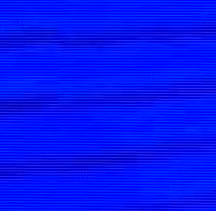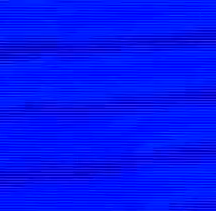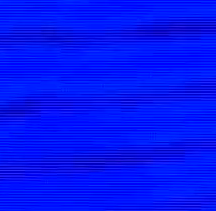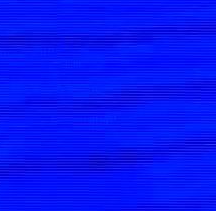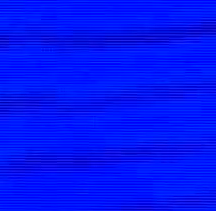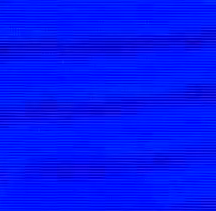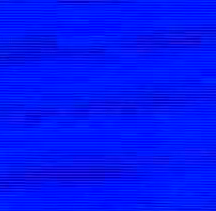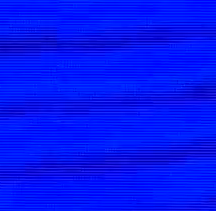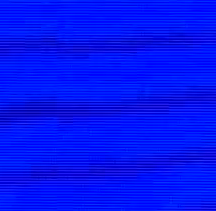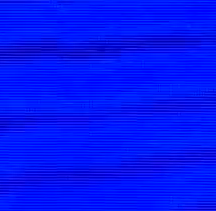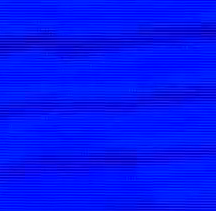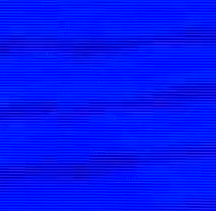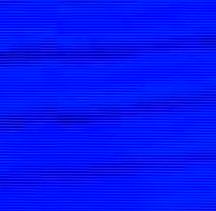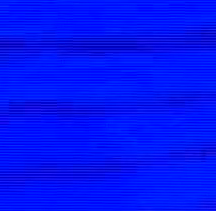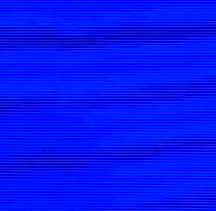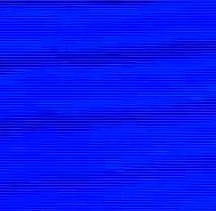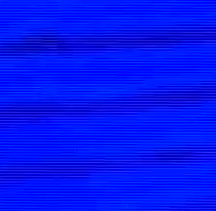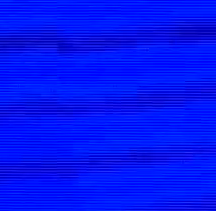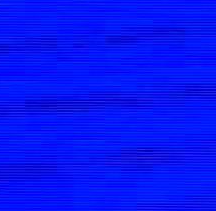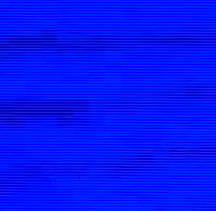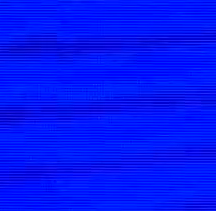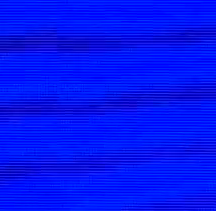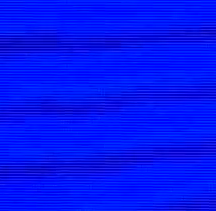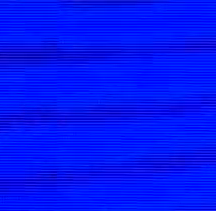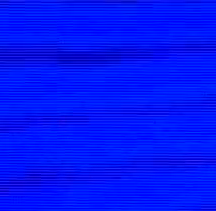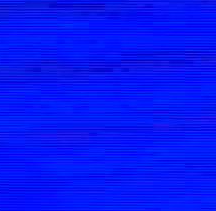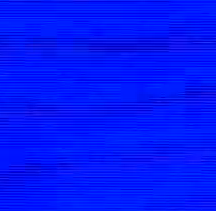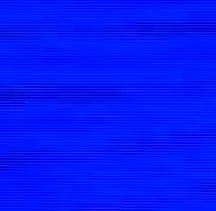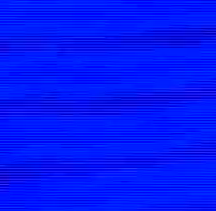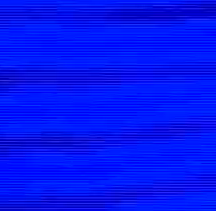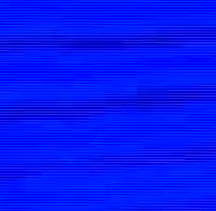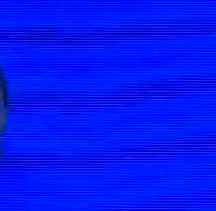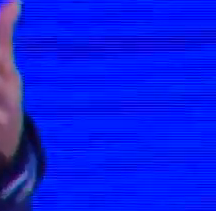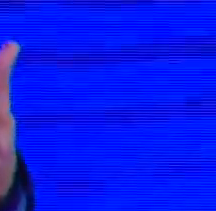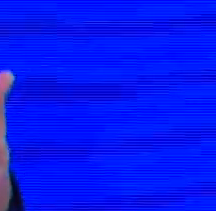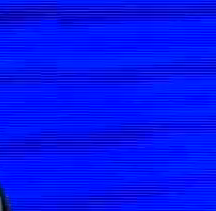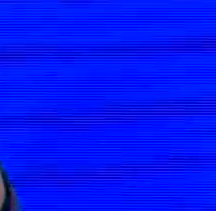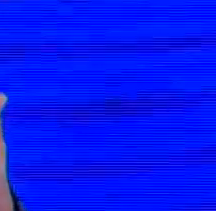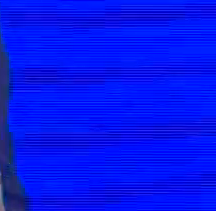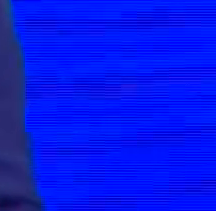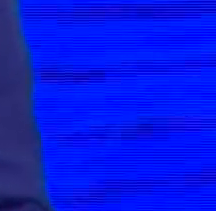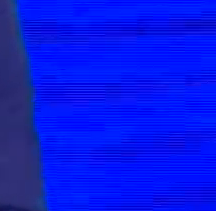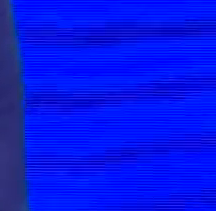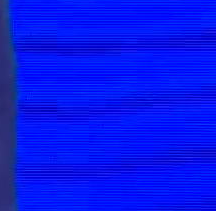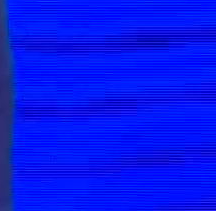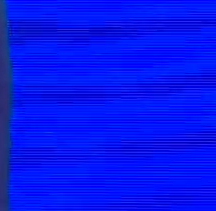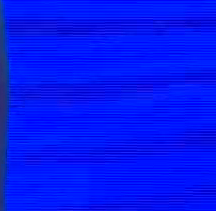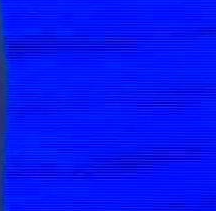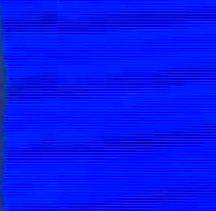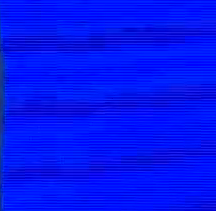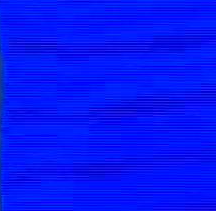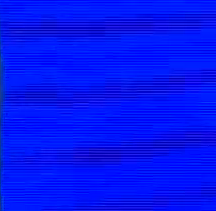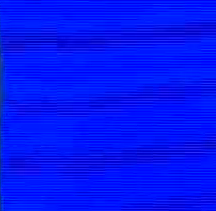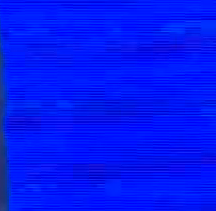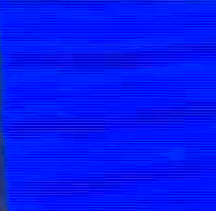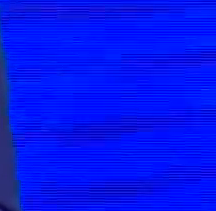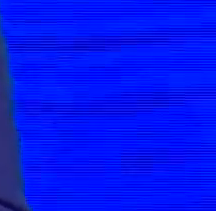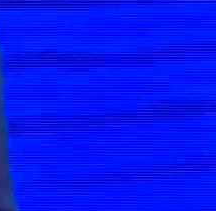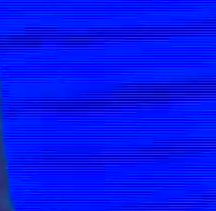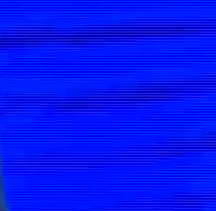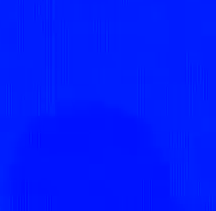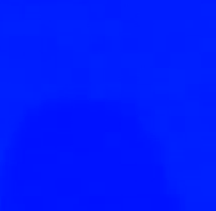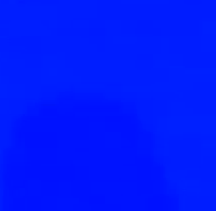¿Qué especie queremos ser? Solo quiero decir algunas palabras sobre esto, como una provocación para pensar en esto